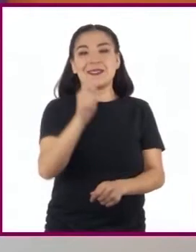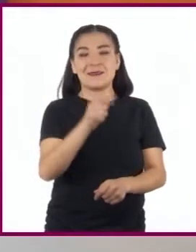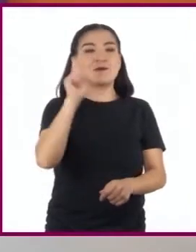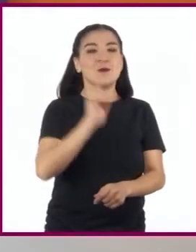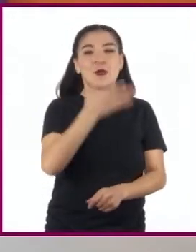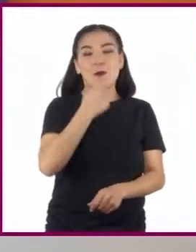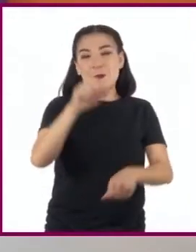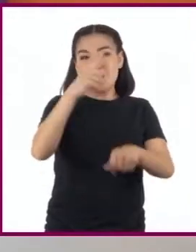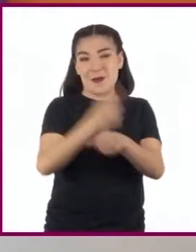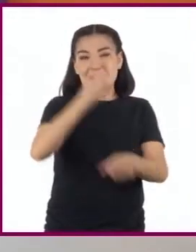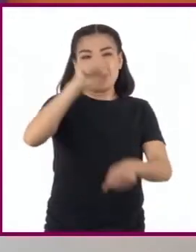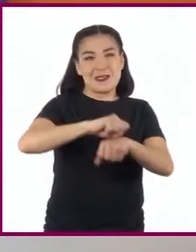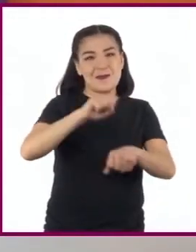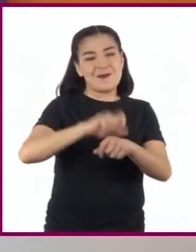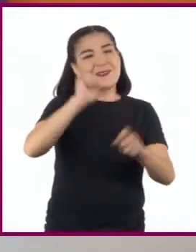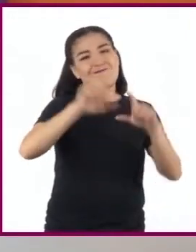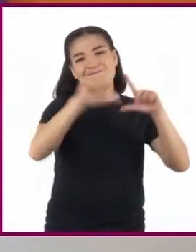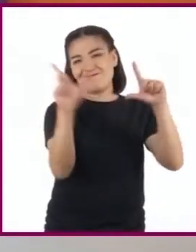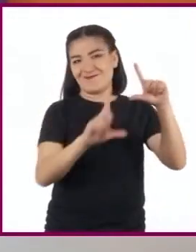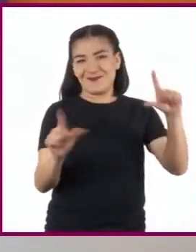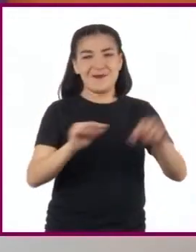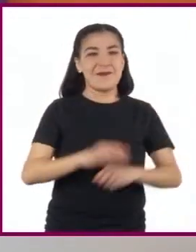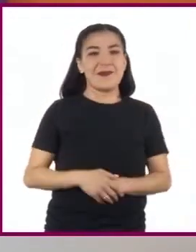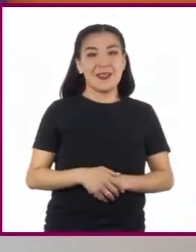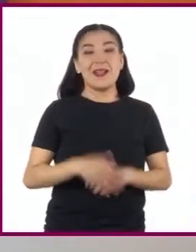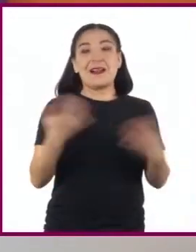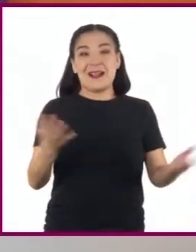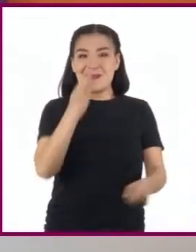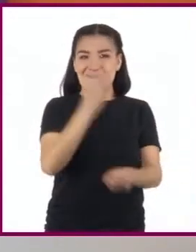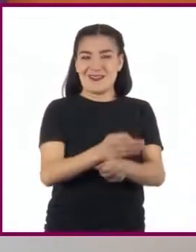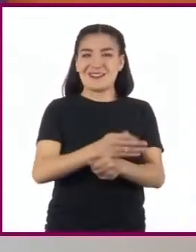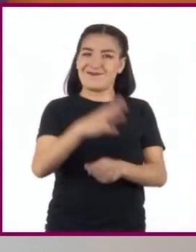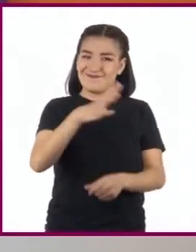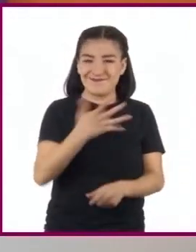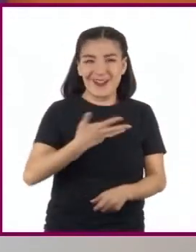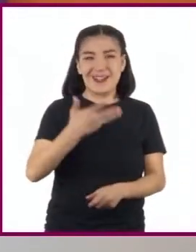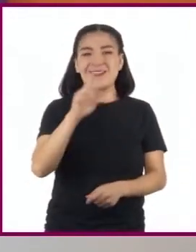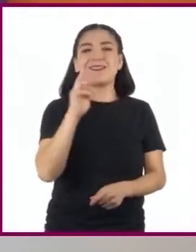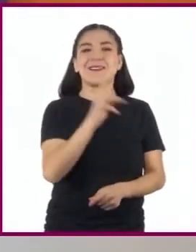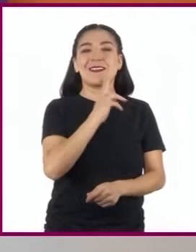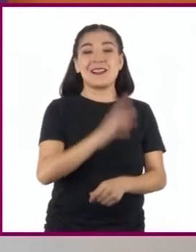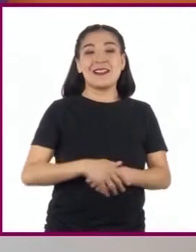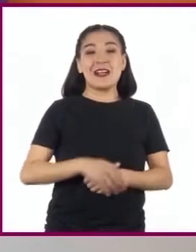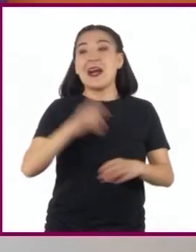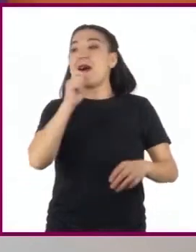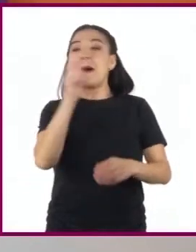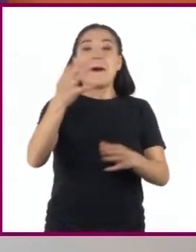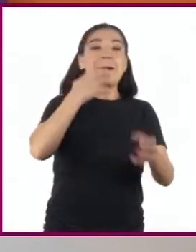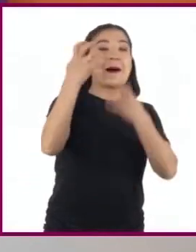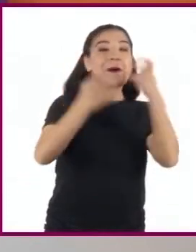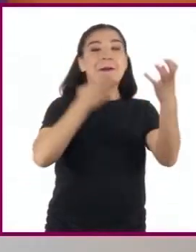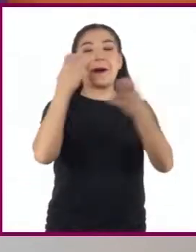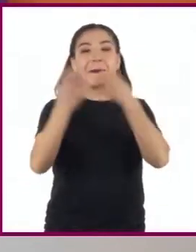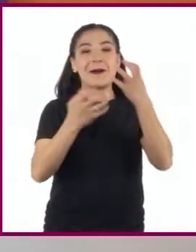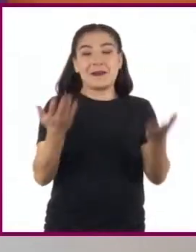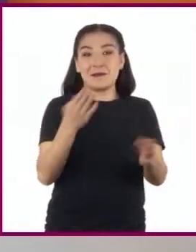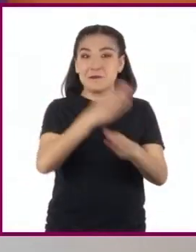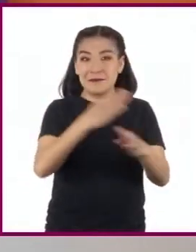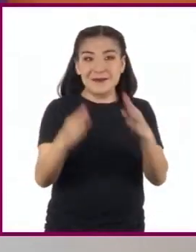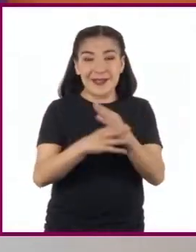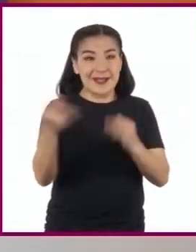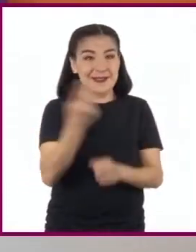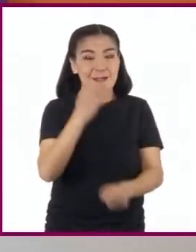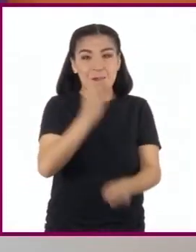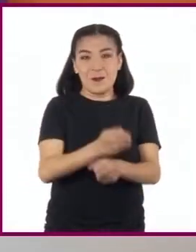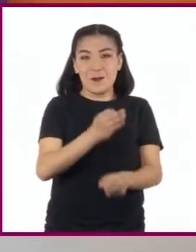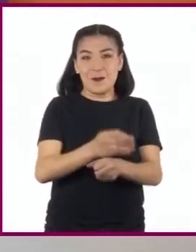de secundaria de todo el país. Y ahora les tengo noticias. ¡Extra, extra! Los materiales que van a